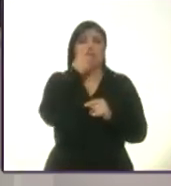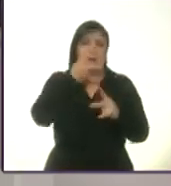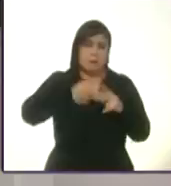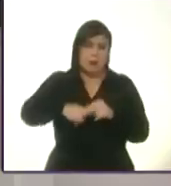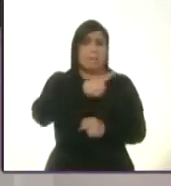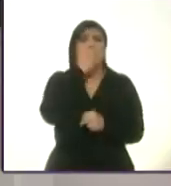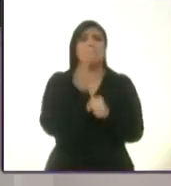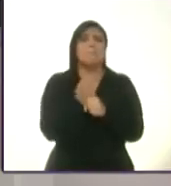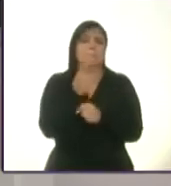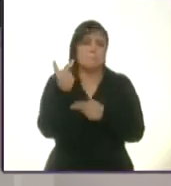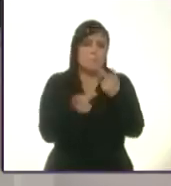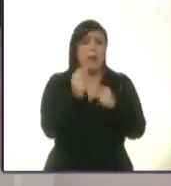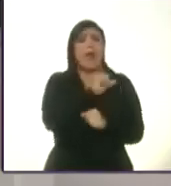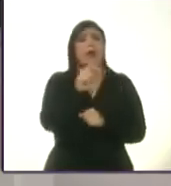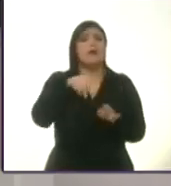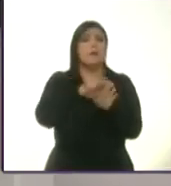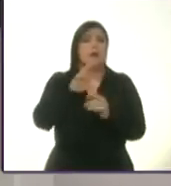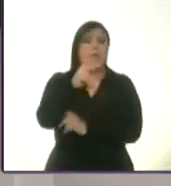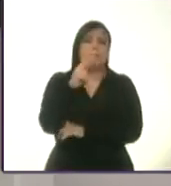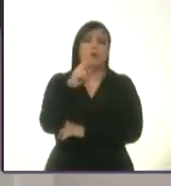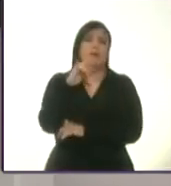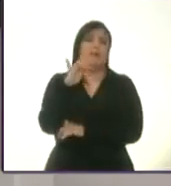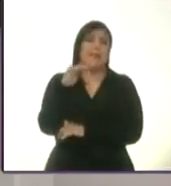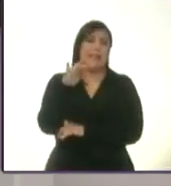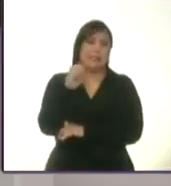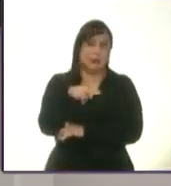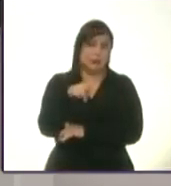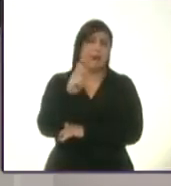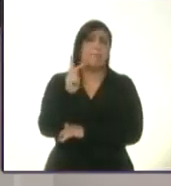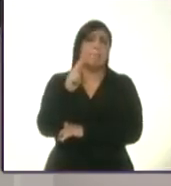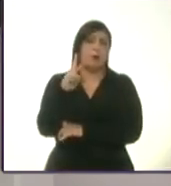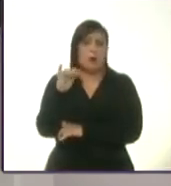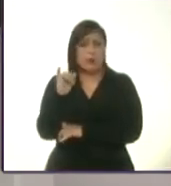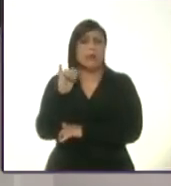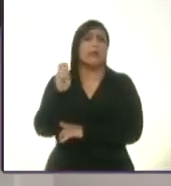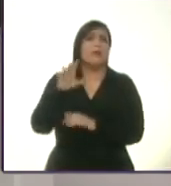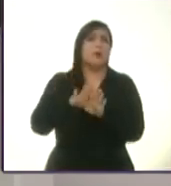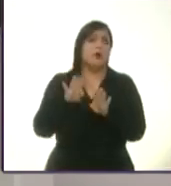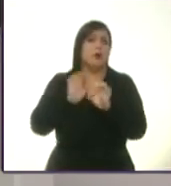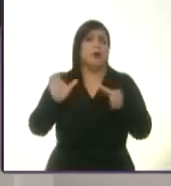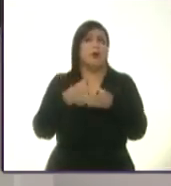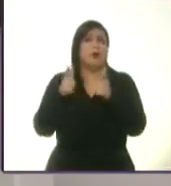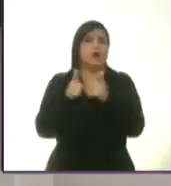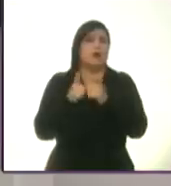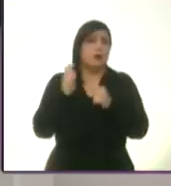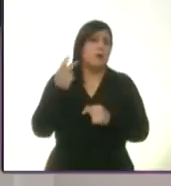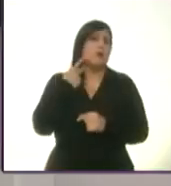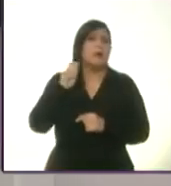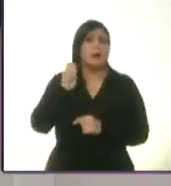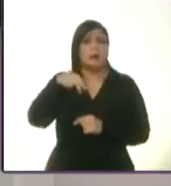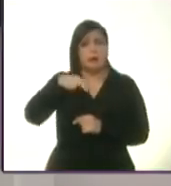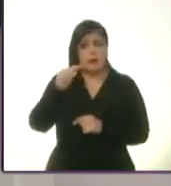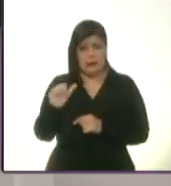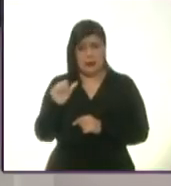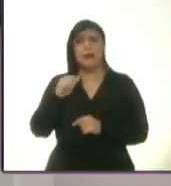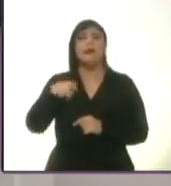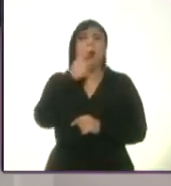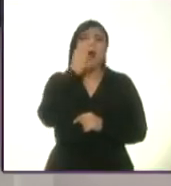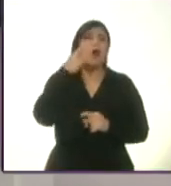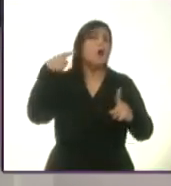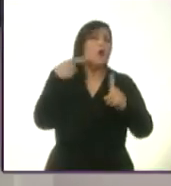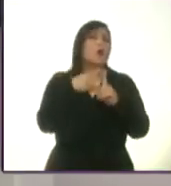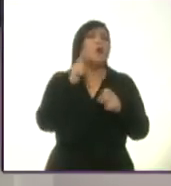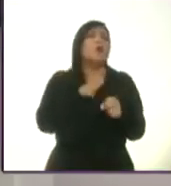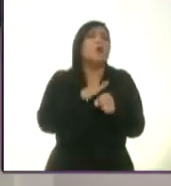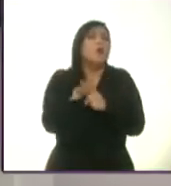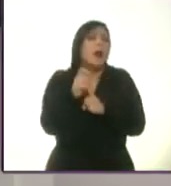pregunta para la candidata purificación carpinteyro del partido nueva alianza candidata uno de los mayores retos de la ciudad de